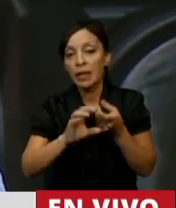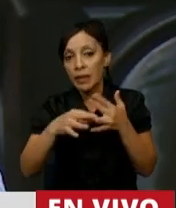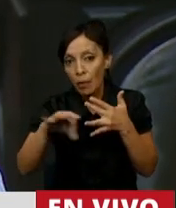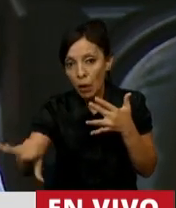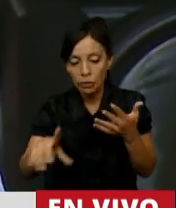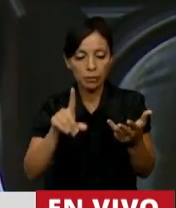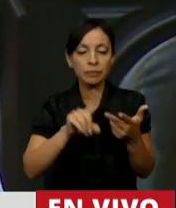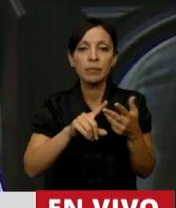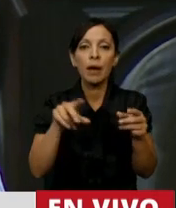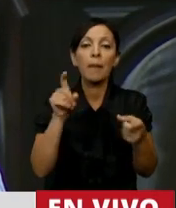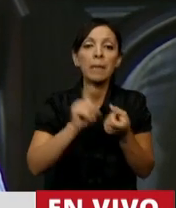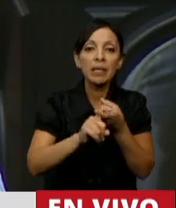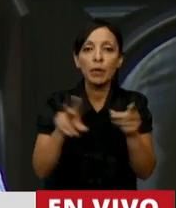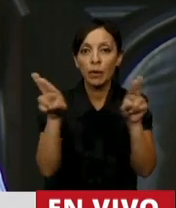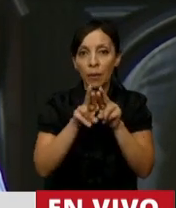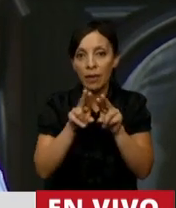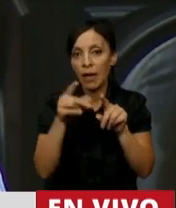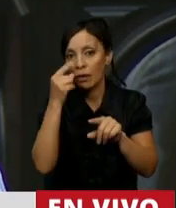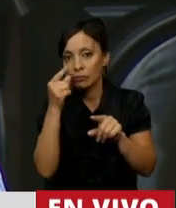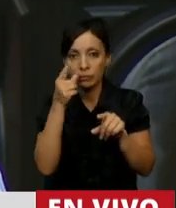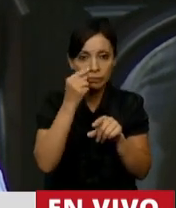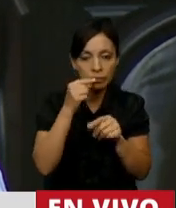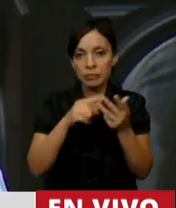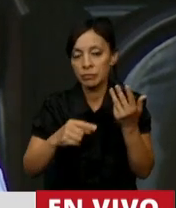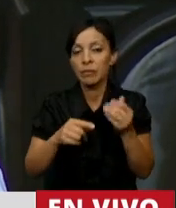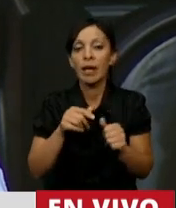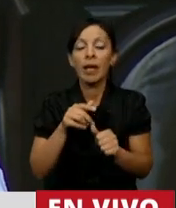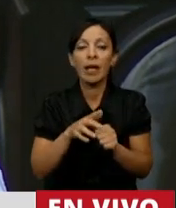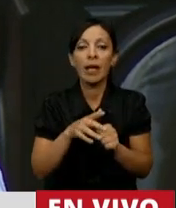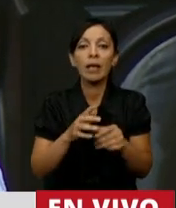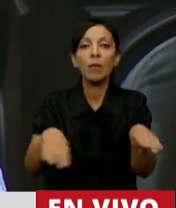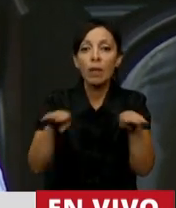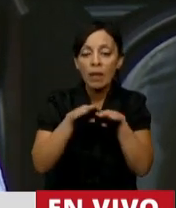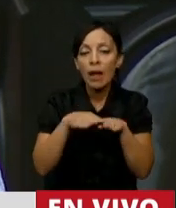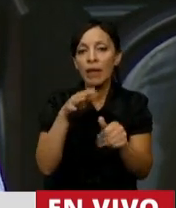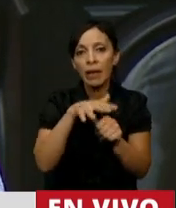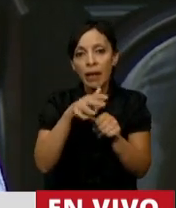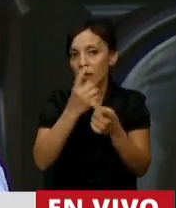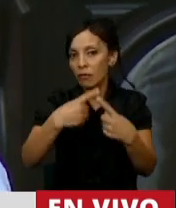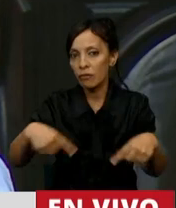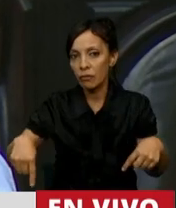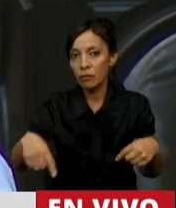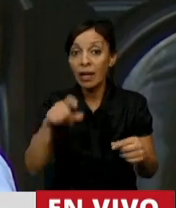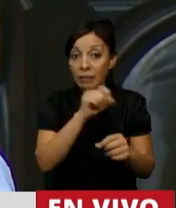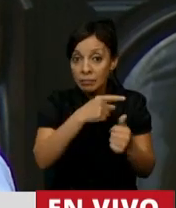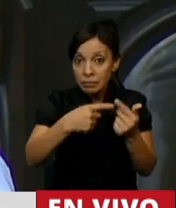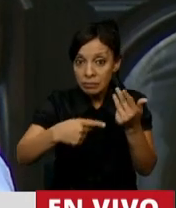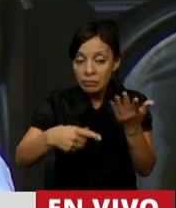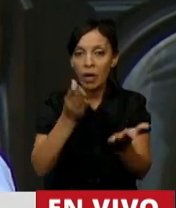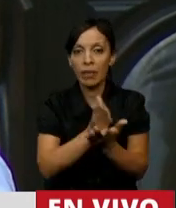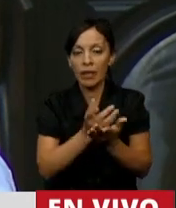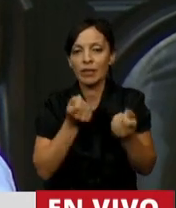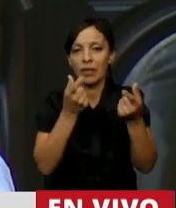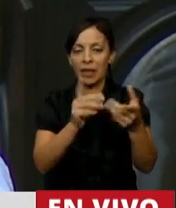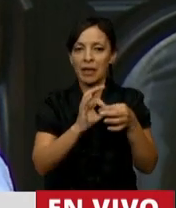igualitario la identidad de género todos estos derechos que generan igualdad y autonomía